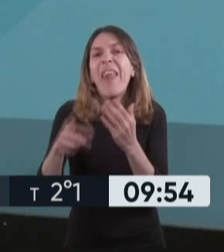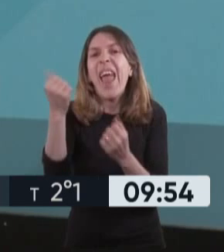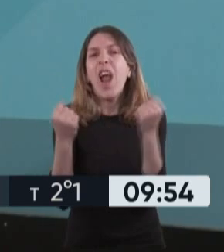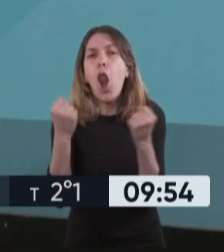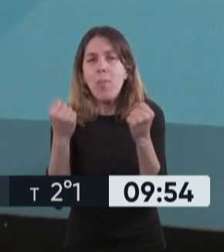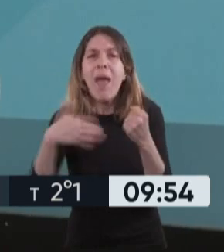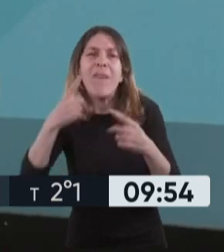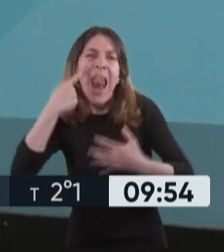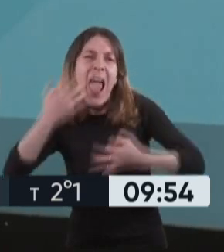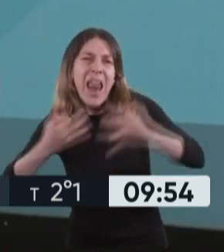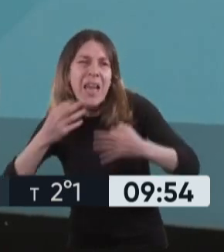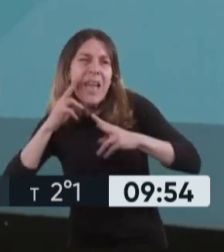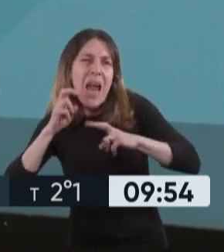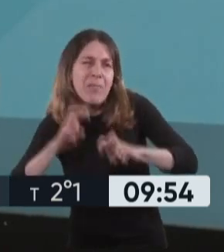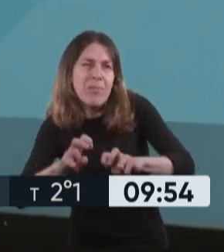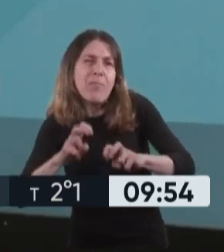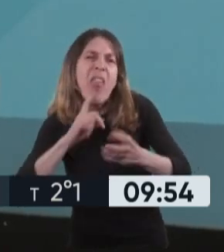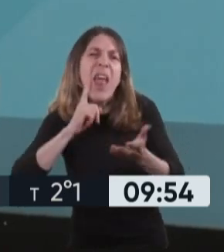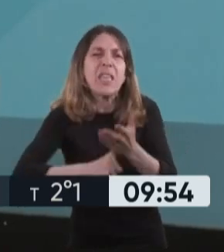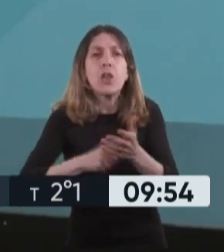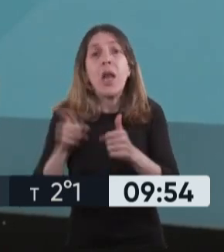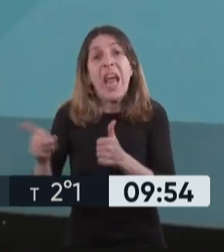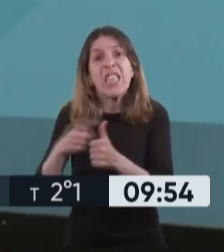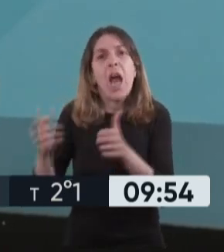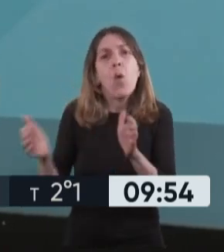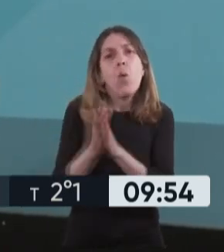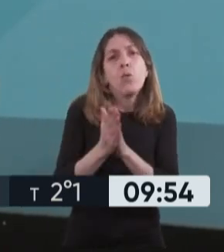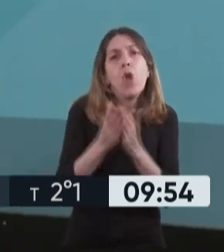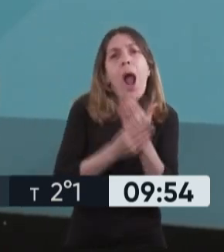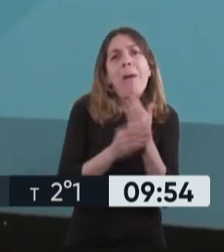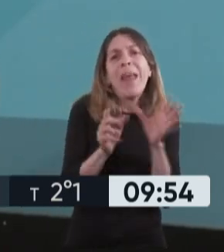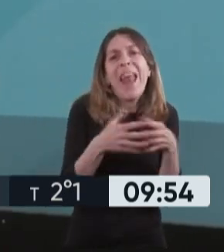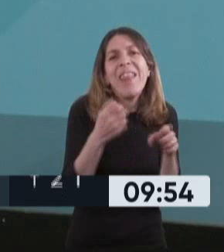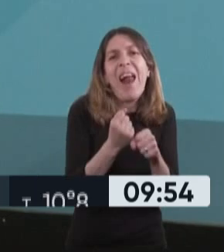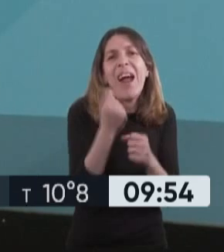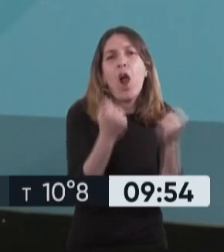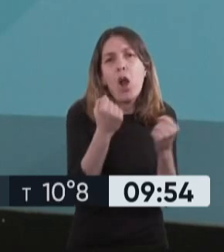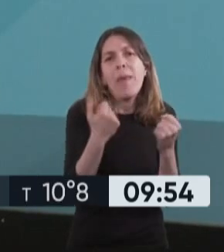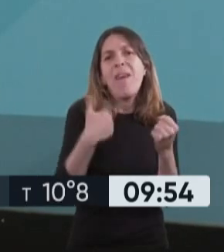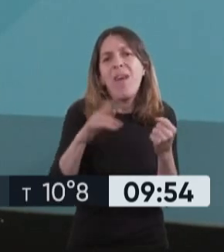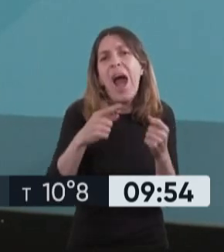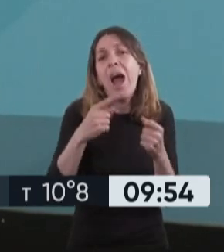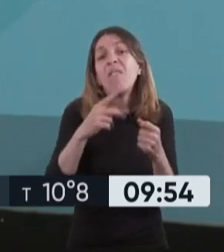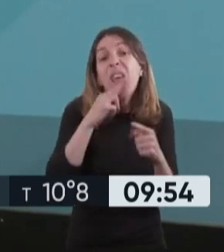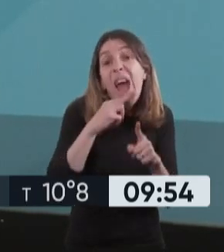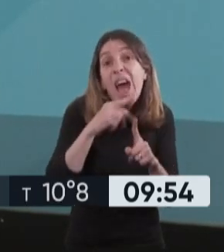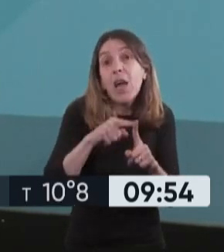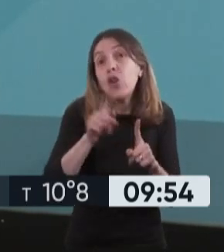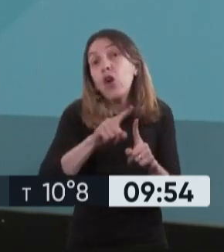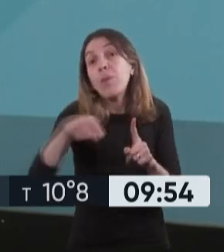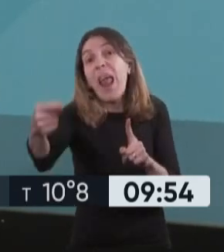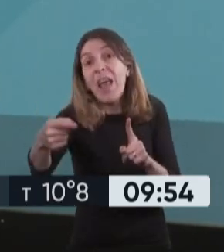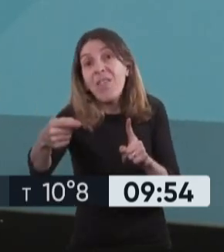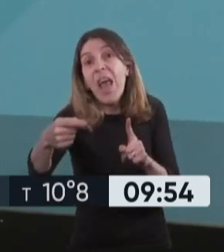se van a analizar diferentes medidas y va a ser de ella y el gabinete económico quienes las van a comunicar o hacia el fin de esta semana o la semana que